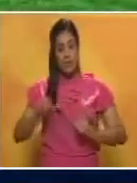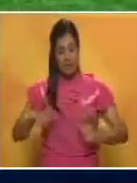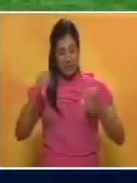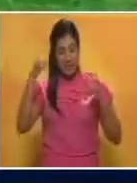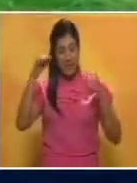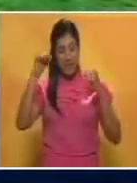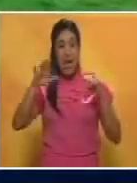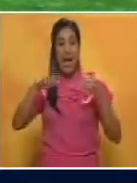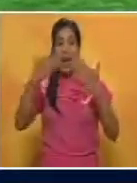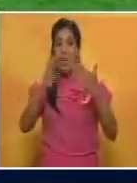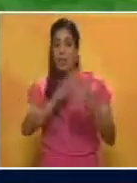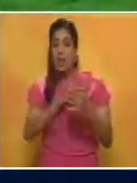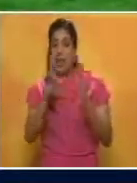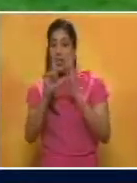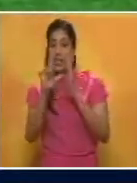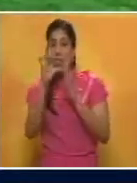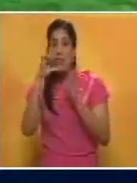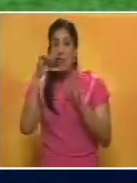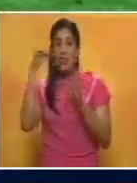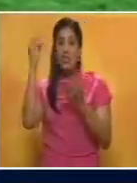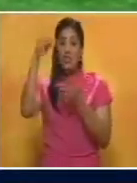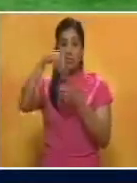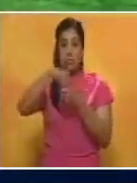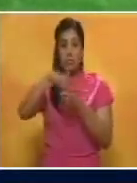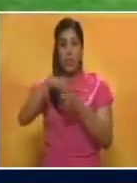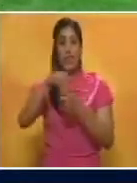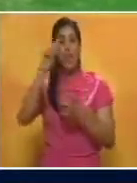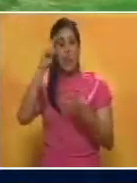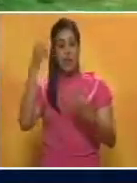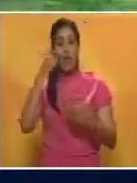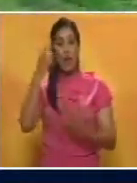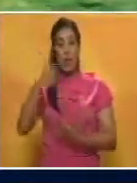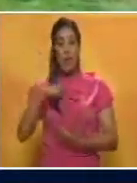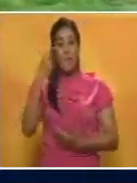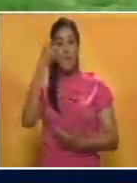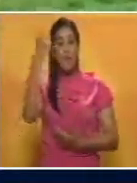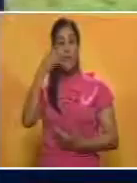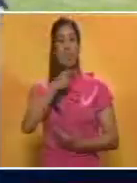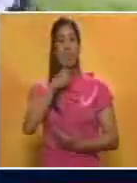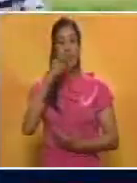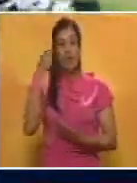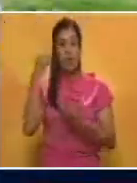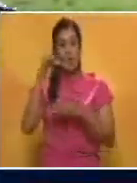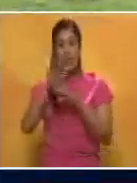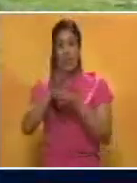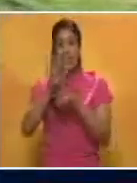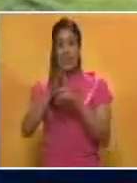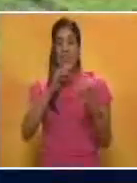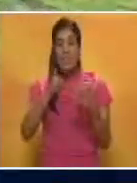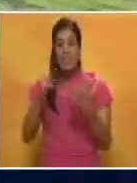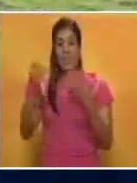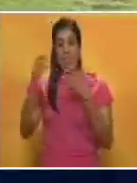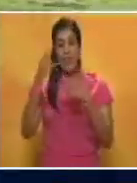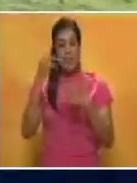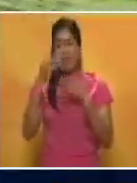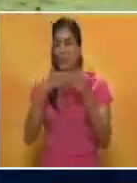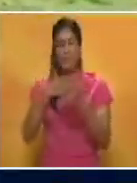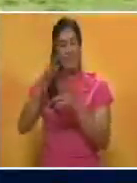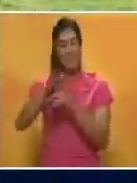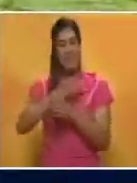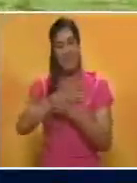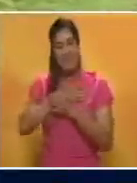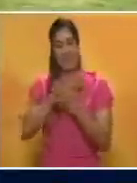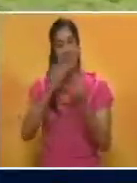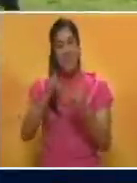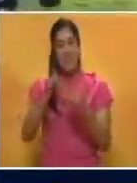que empiecen las clases en el Liceo Francés de Lisboa. Recordemos que Madonna es la primera fanática de David y siempre comparte por sus redes sociales la